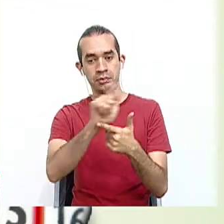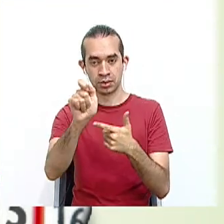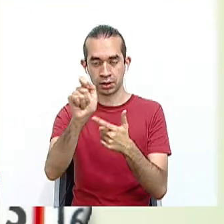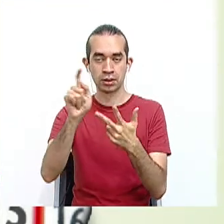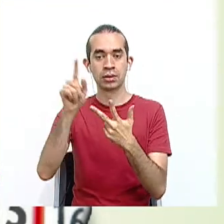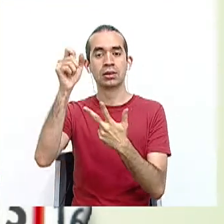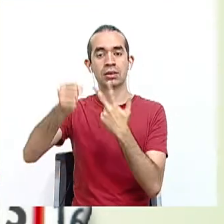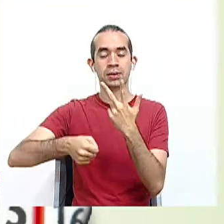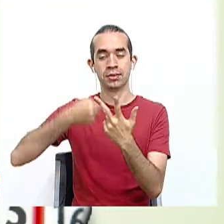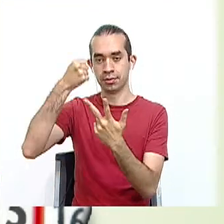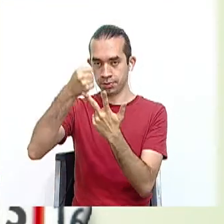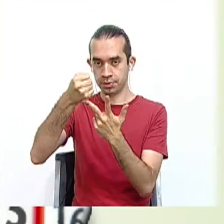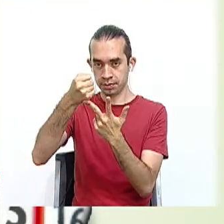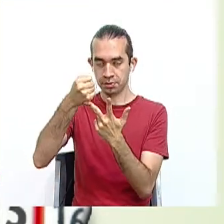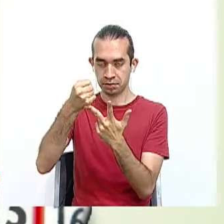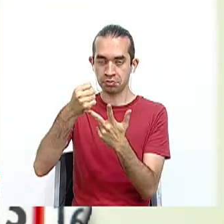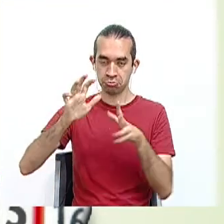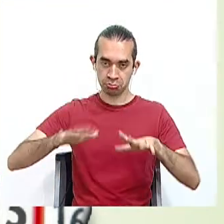y año.